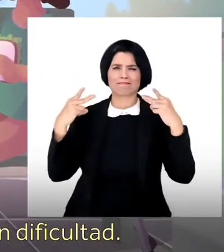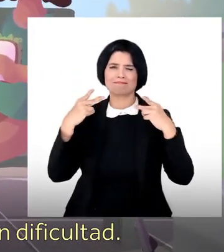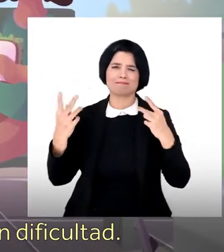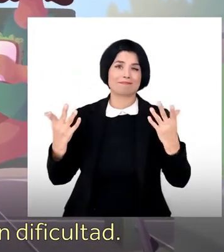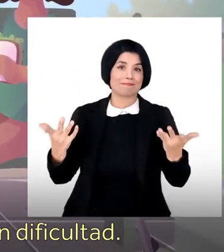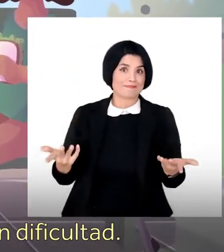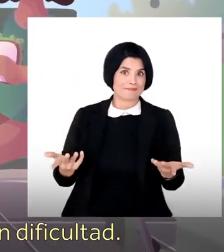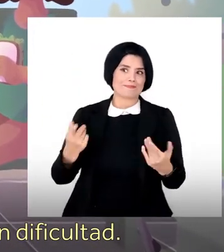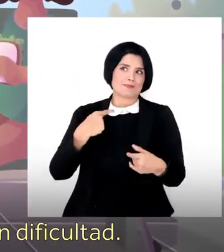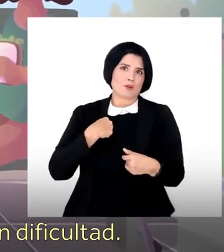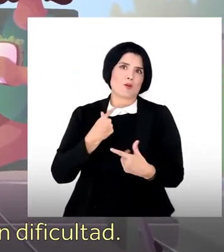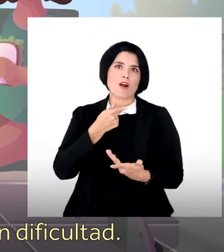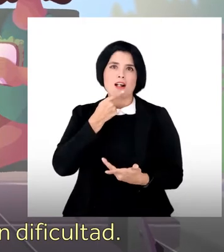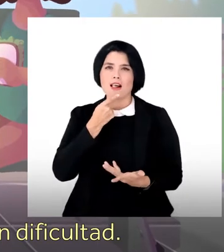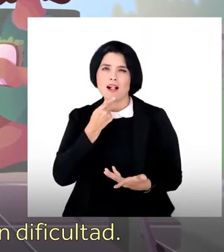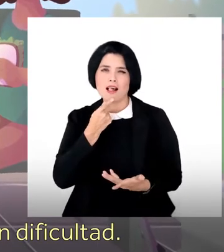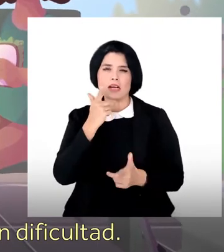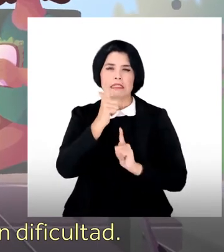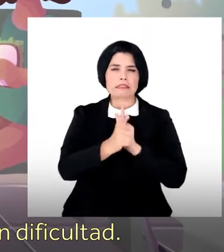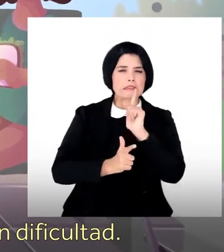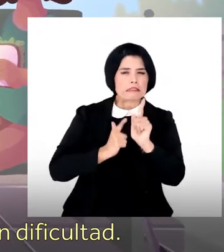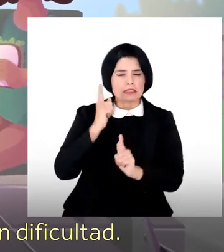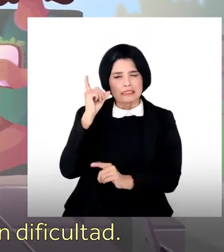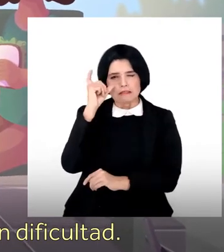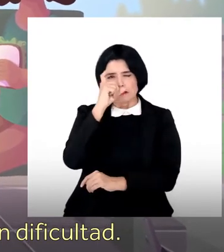escuchar que hablaba despacio y con dificultad.